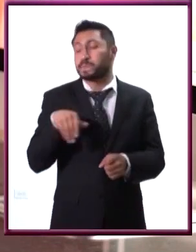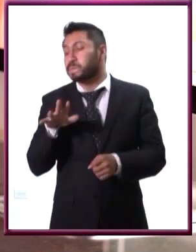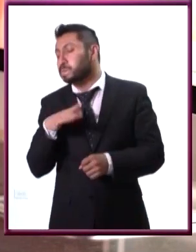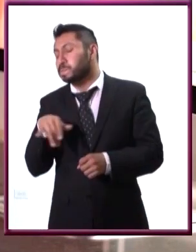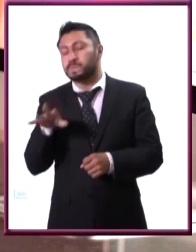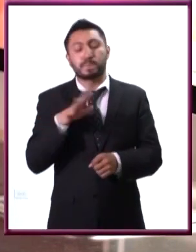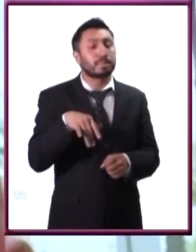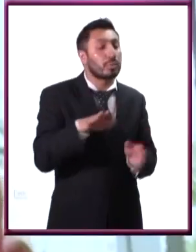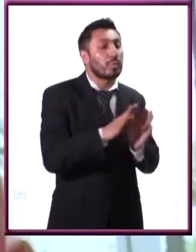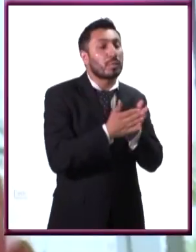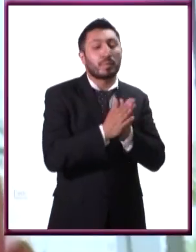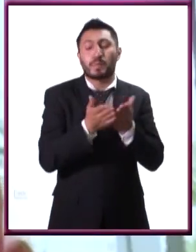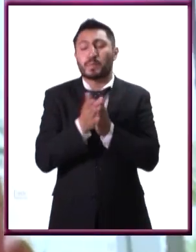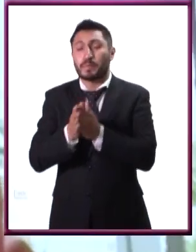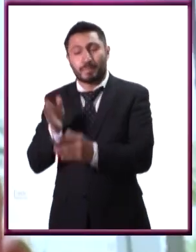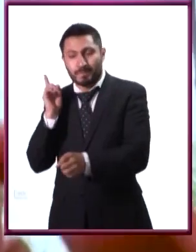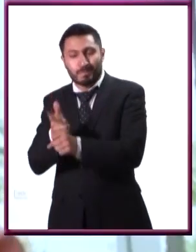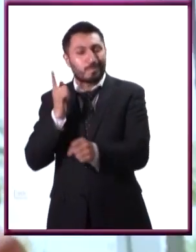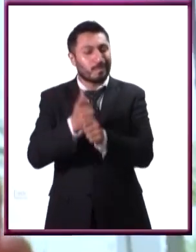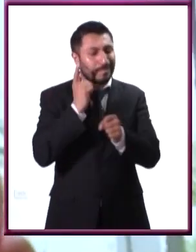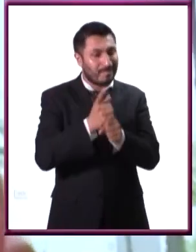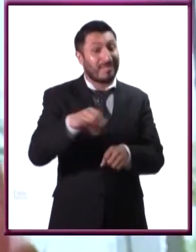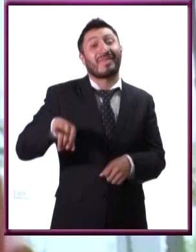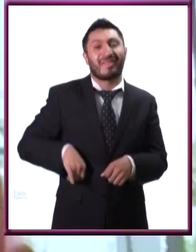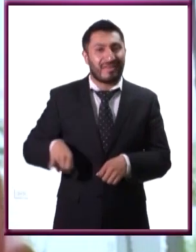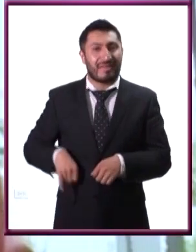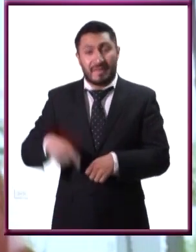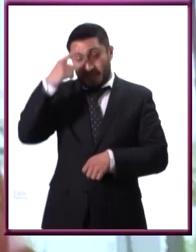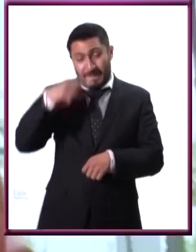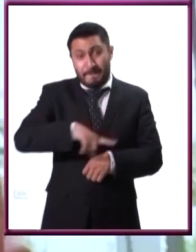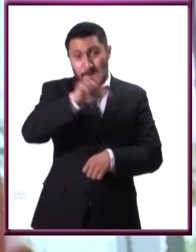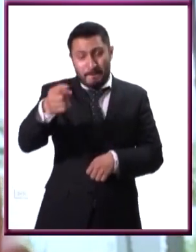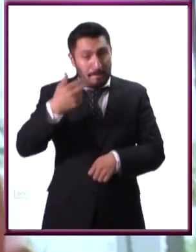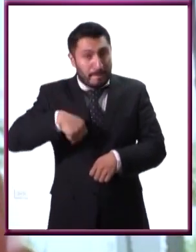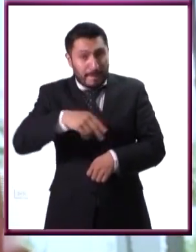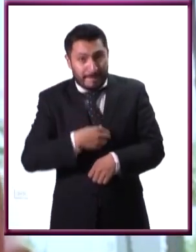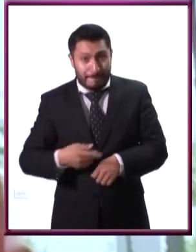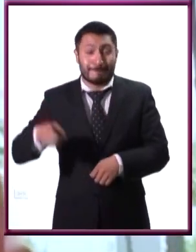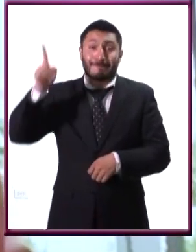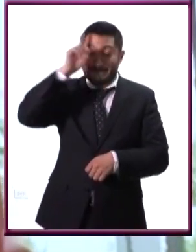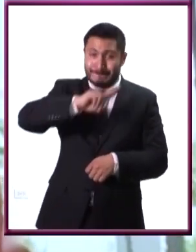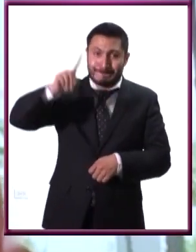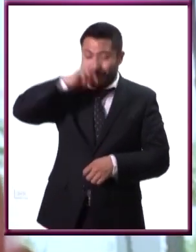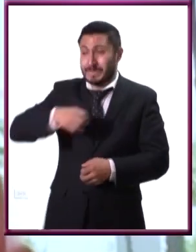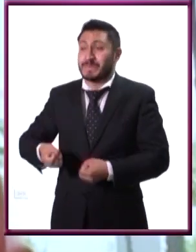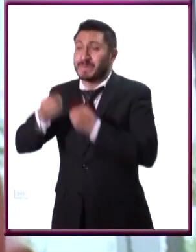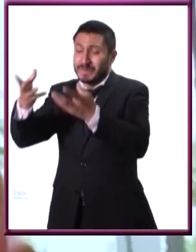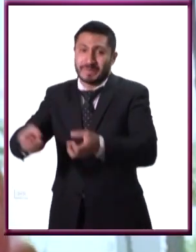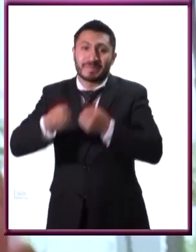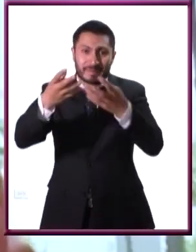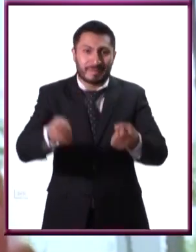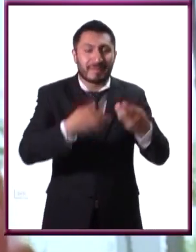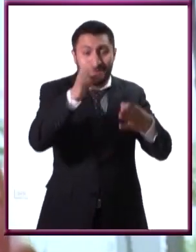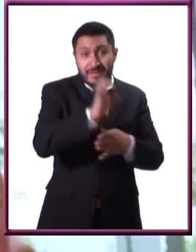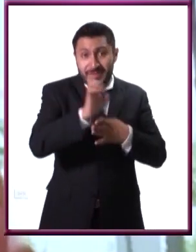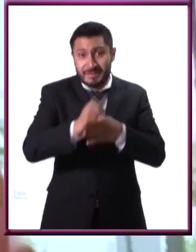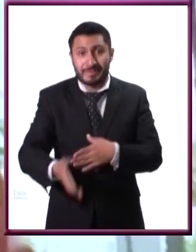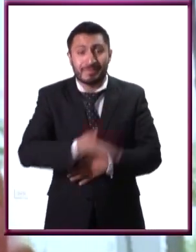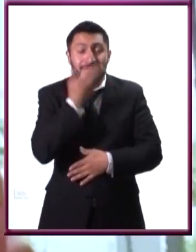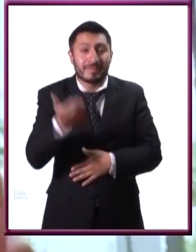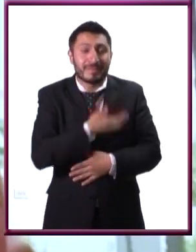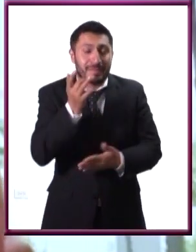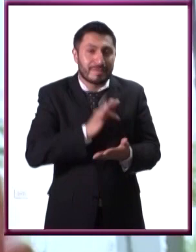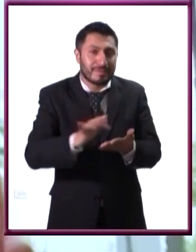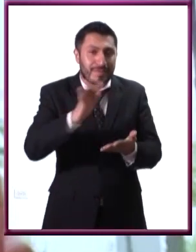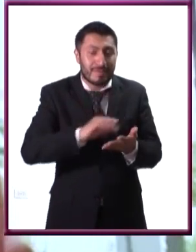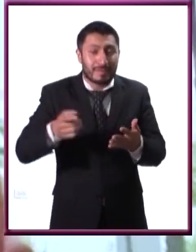así, de títulos, cazadores de los libros que nos interesan, para que en algún momento podamos recomendarle a otros. Entonces, el hábito de lectura